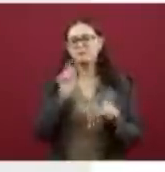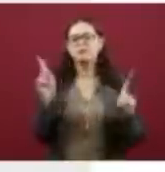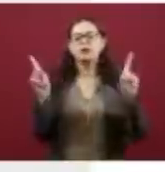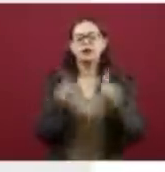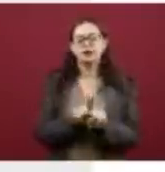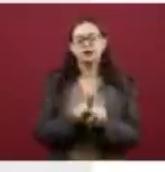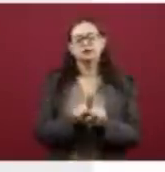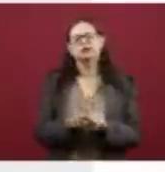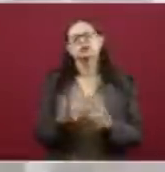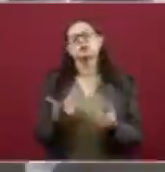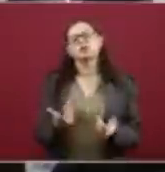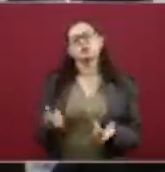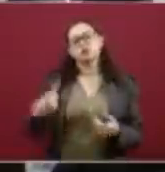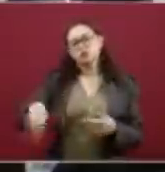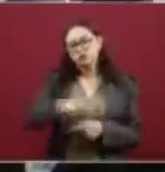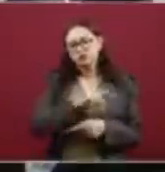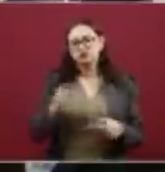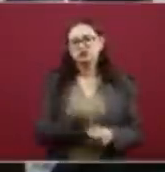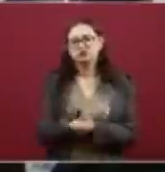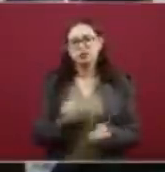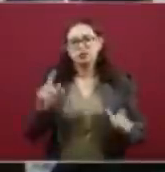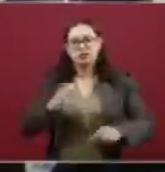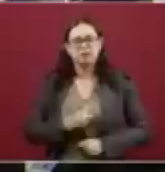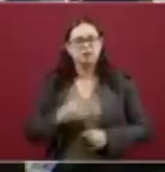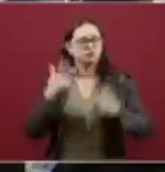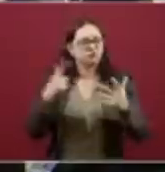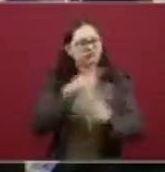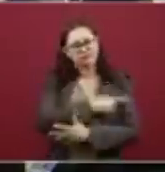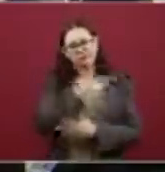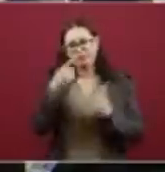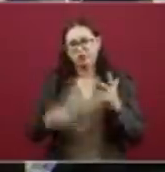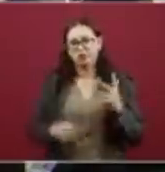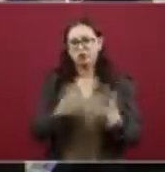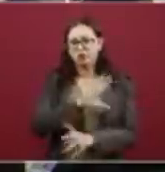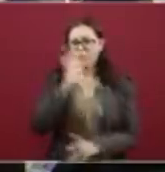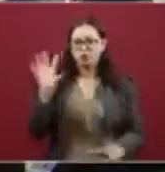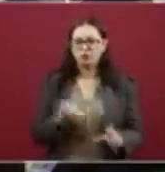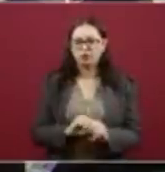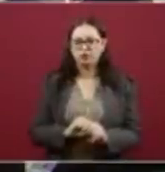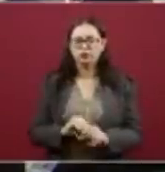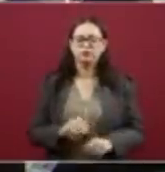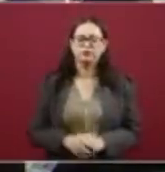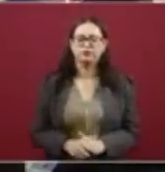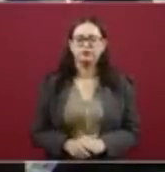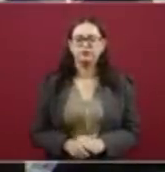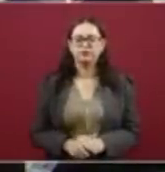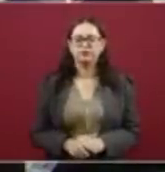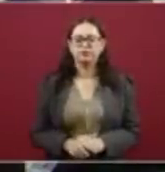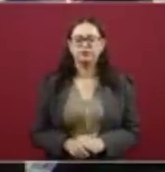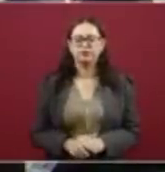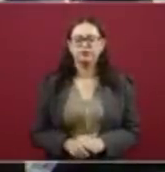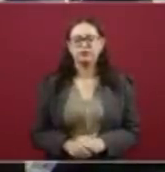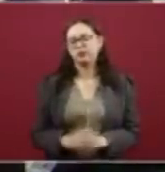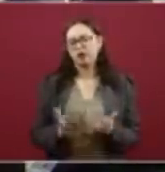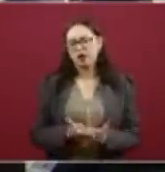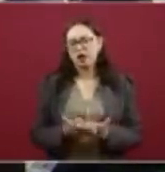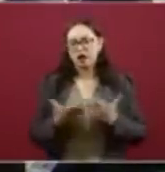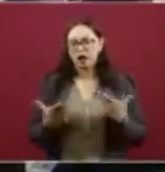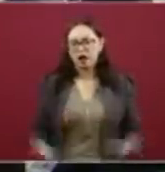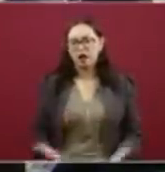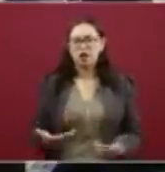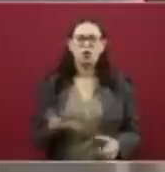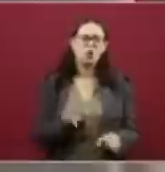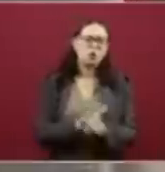derecho a la libertad de expresión y todas las que se requieran. ¿Cuál es la situación en estos momentos? Desde que llegamos al